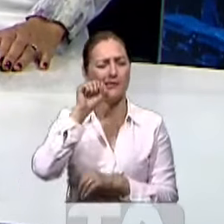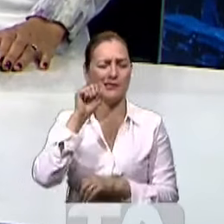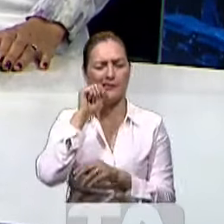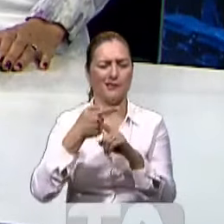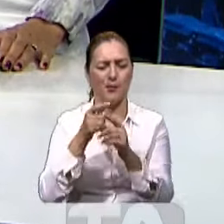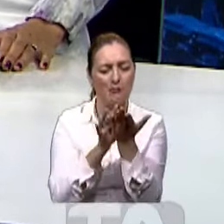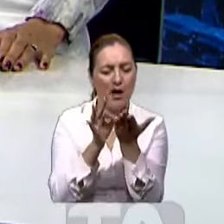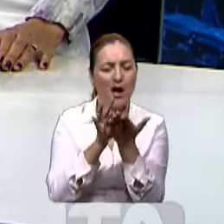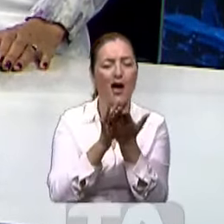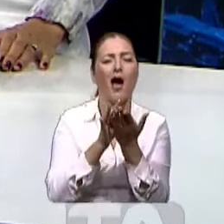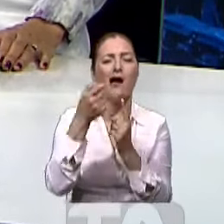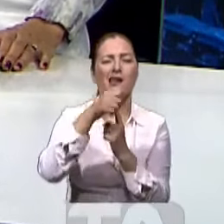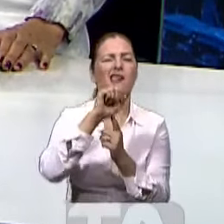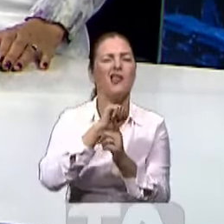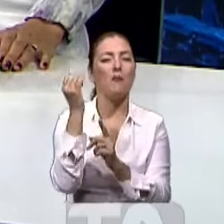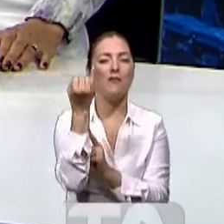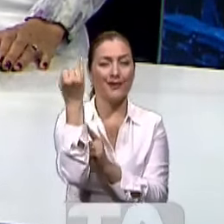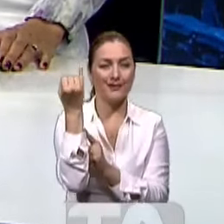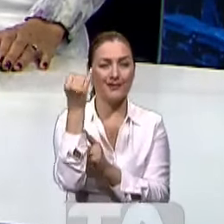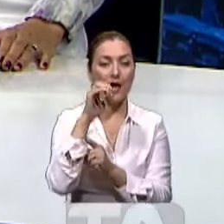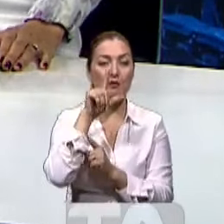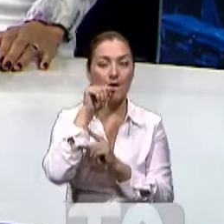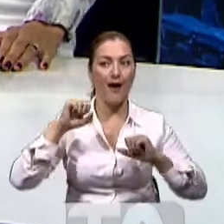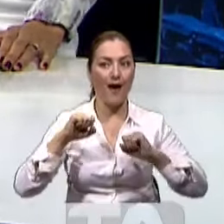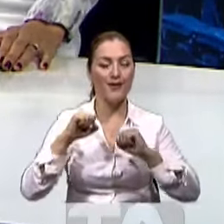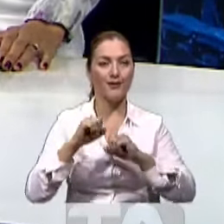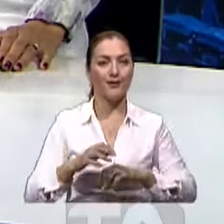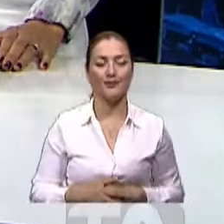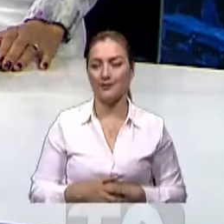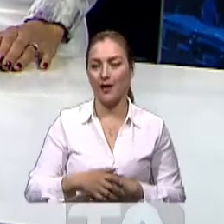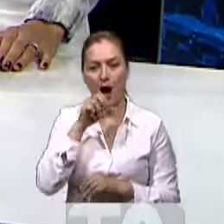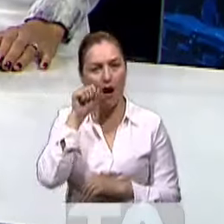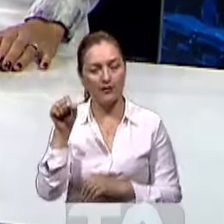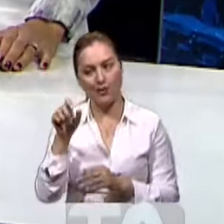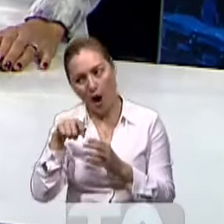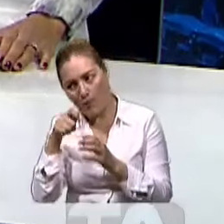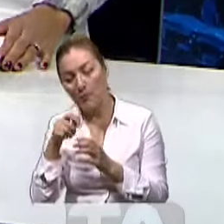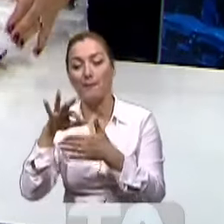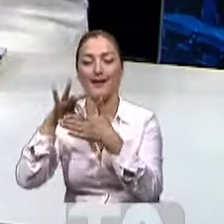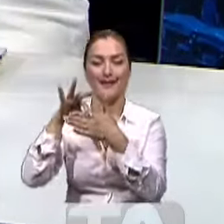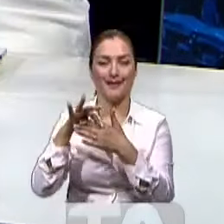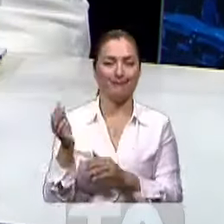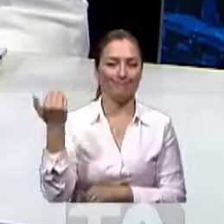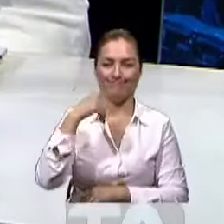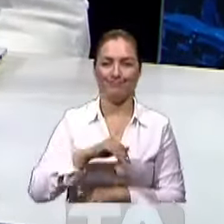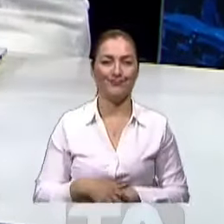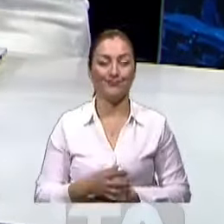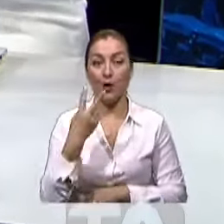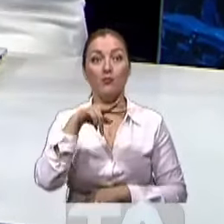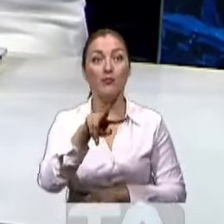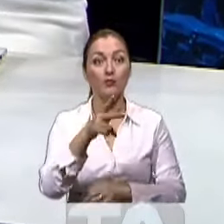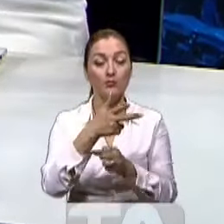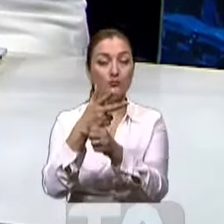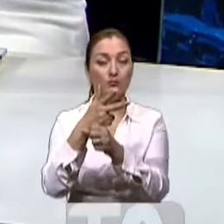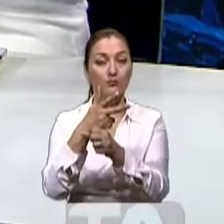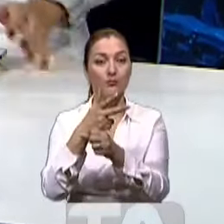la arveja con guineo y la gallina cuyada. ¡Qué rico! La cecina la he probado, lo demás tengo pendiente. Tienen que ir a probarlo. Vamos a ver en el